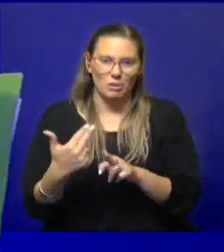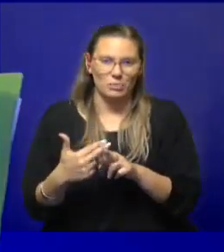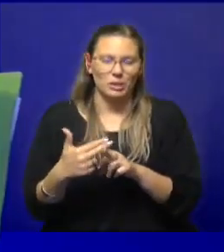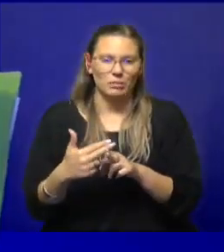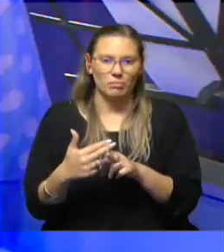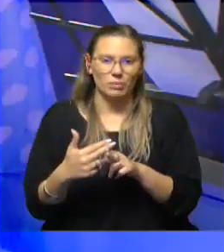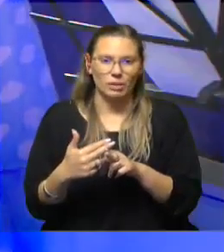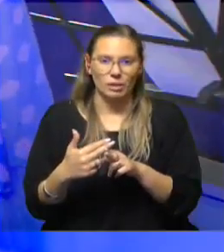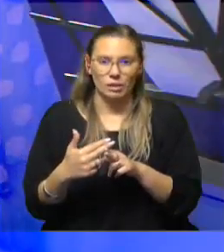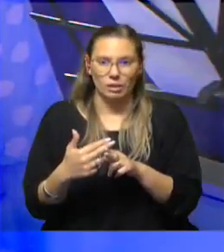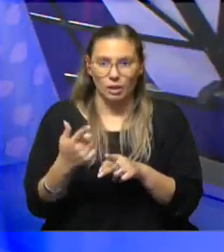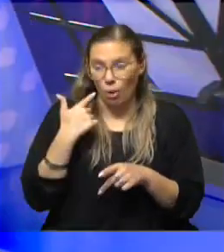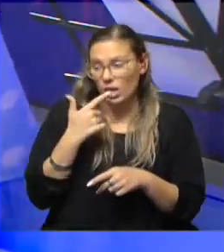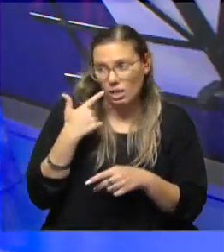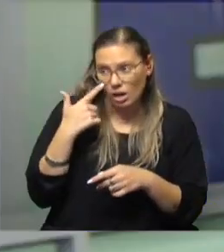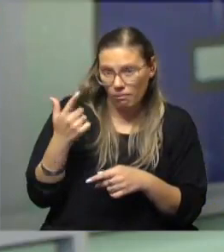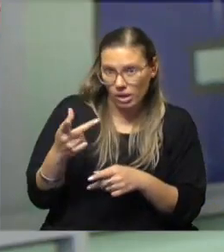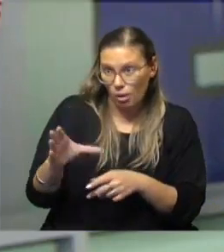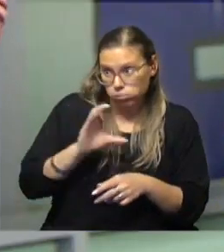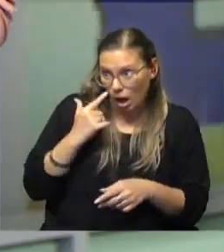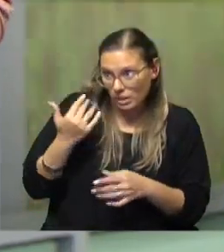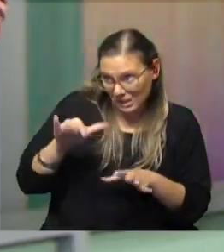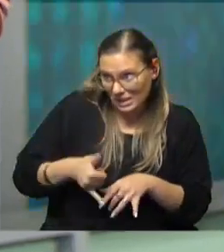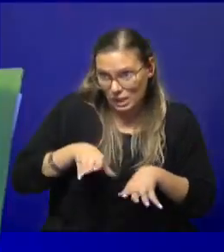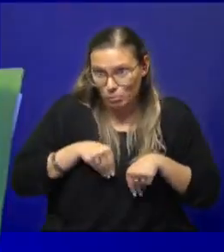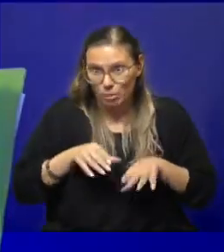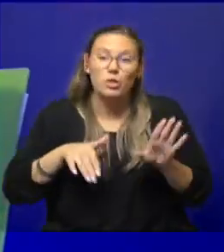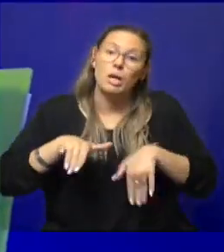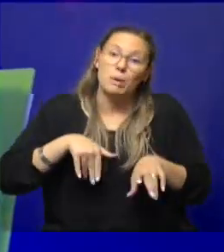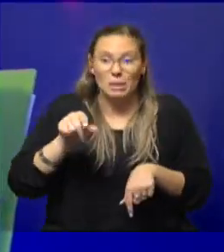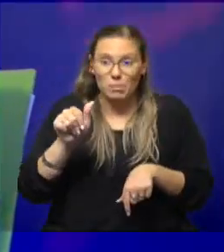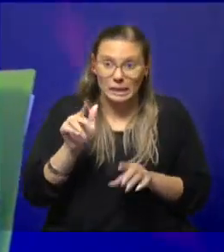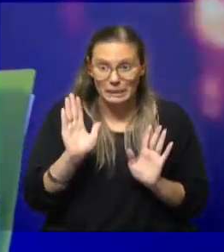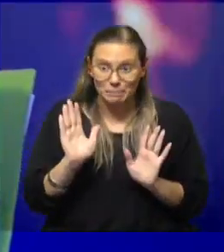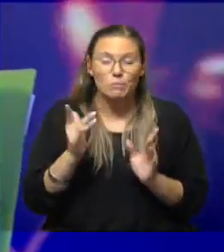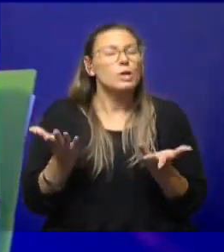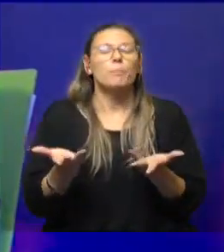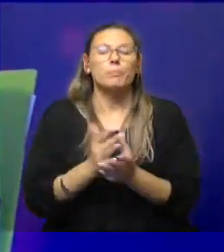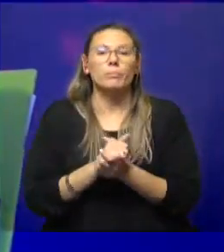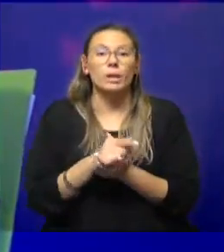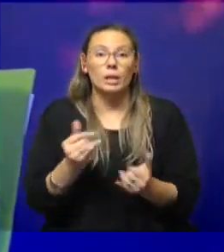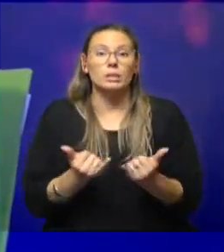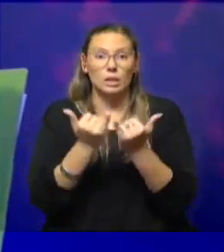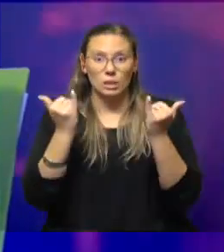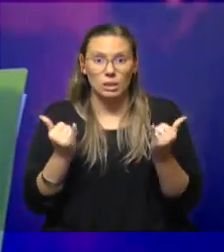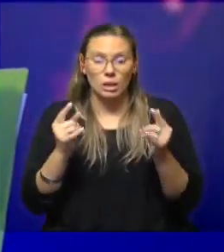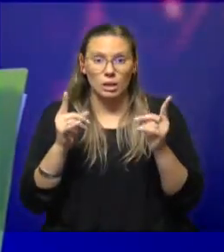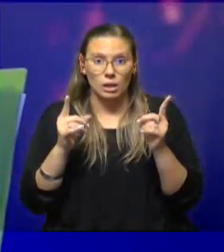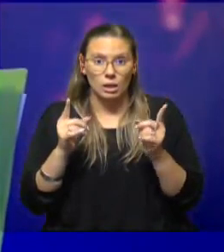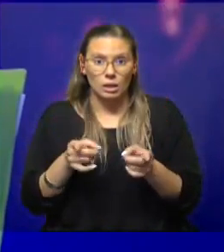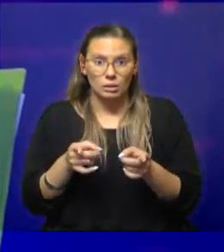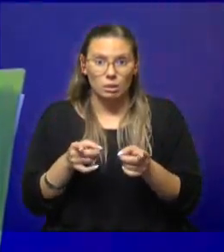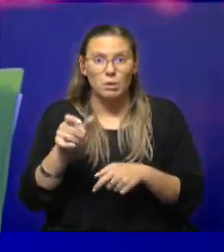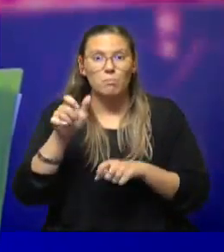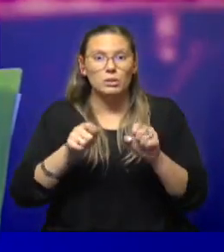Igual oferten, ¿no? O sea, sí, claro, también. Vemos, bueno, cualquier cosa. Depende de la cantidad de plata que se ofrezca. Bueno, entonces ese día también hubo